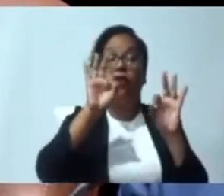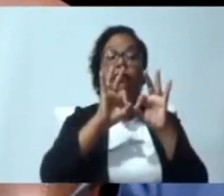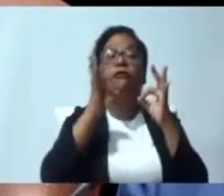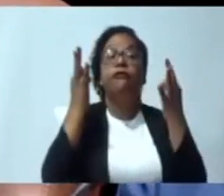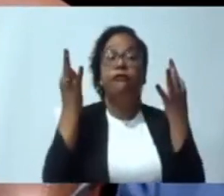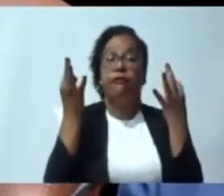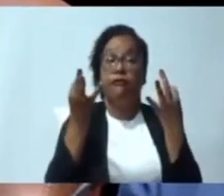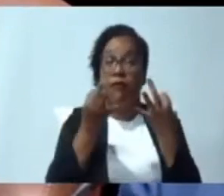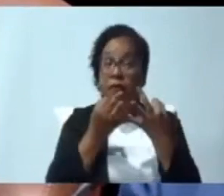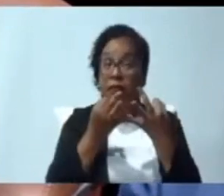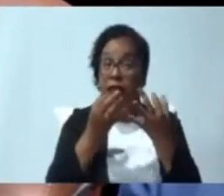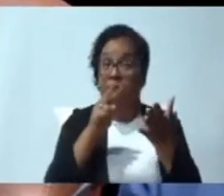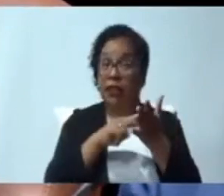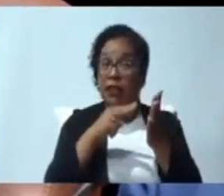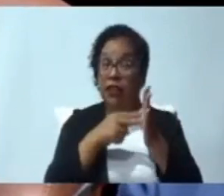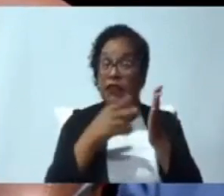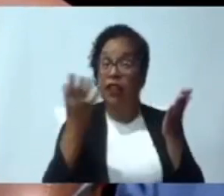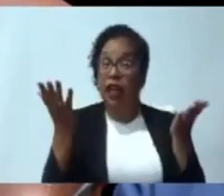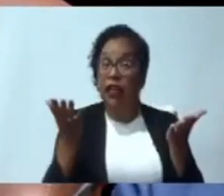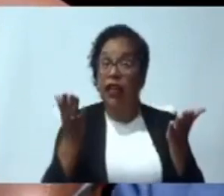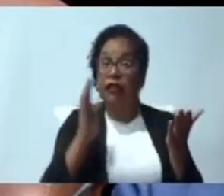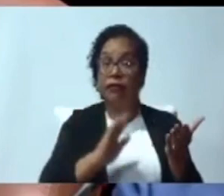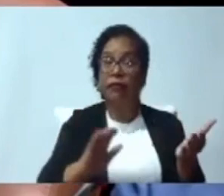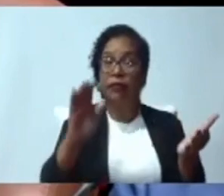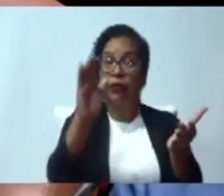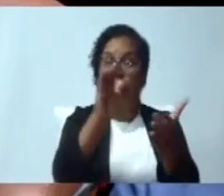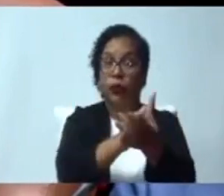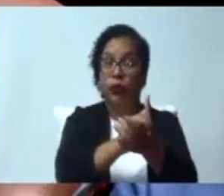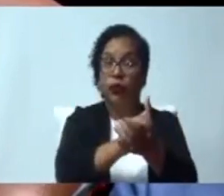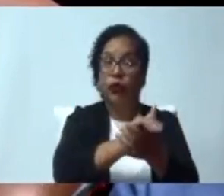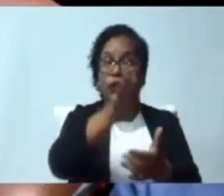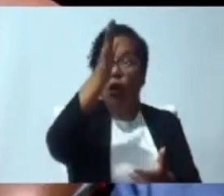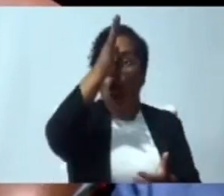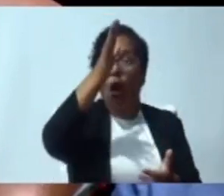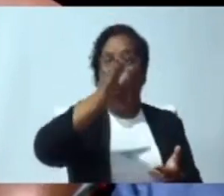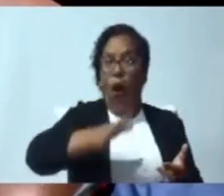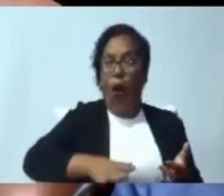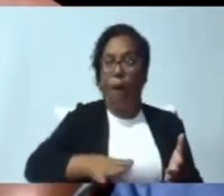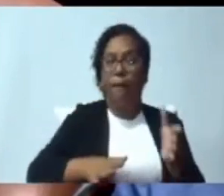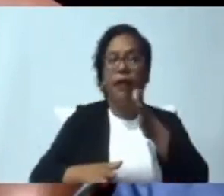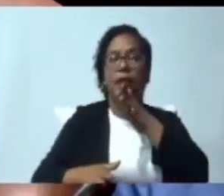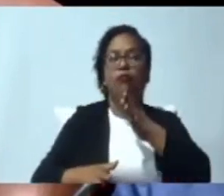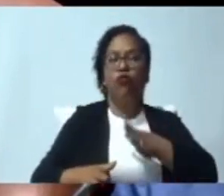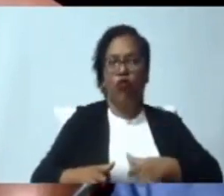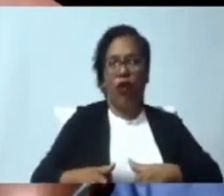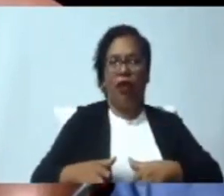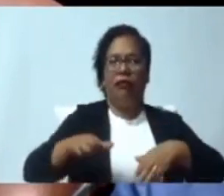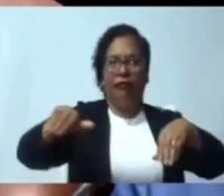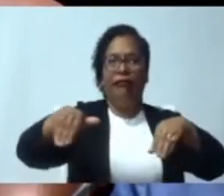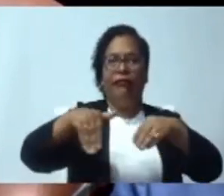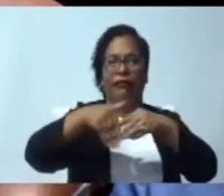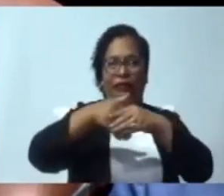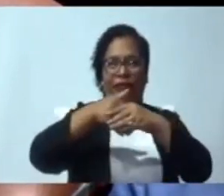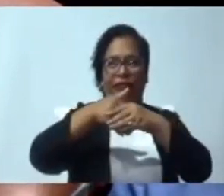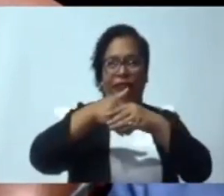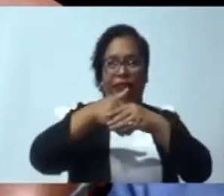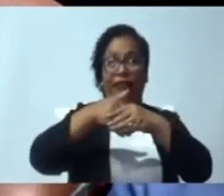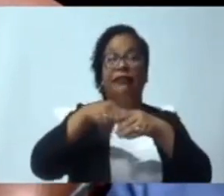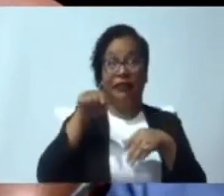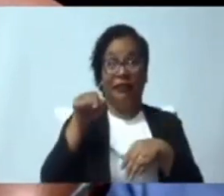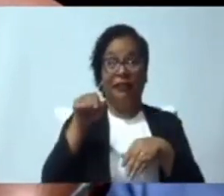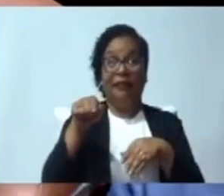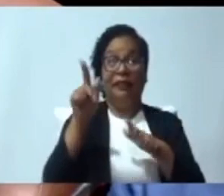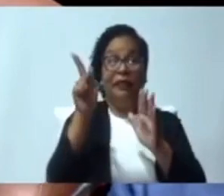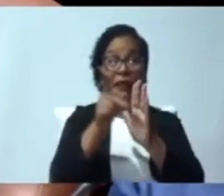por el matrimonio entre un hombre y una mujer. Y en este proyecto, sencillamente lo que se está es